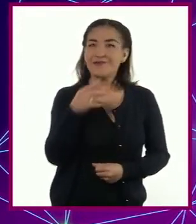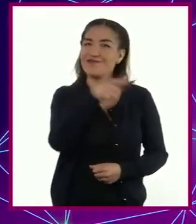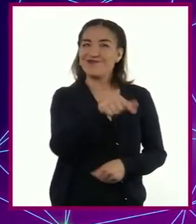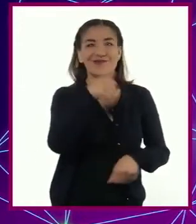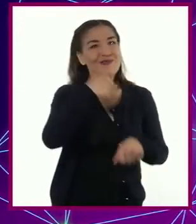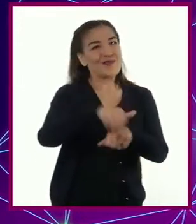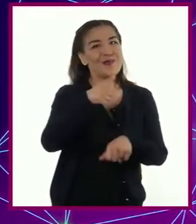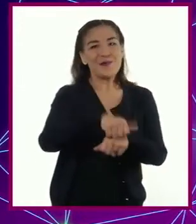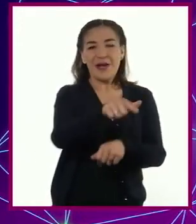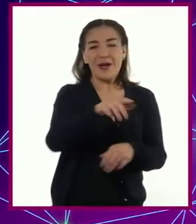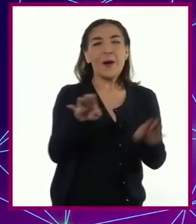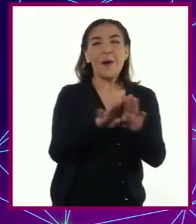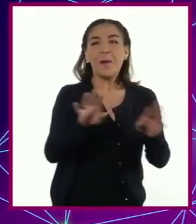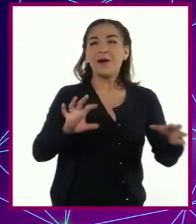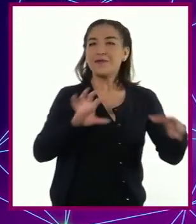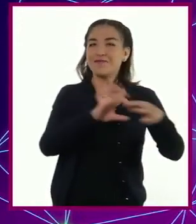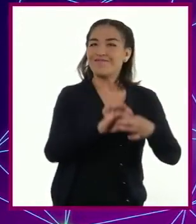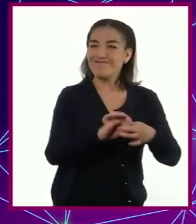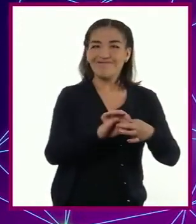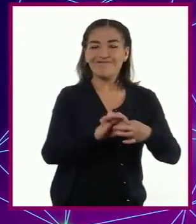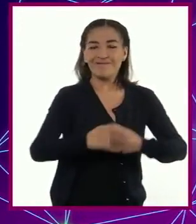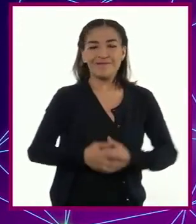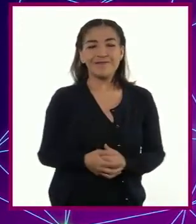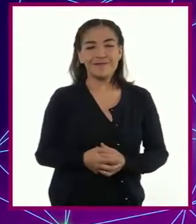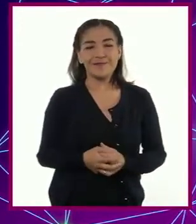número entero, así que